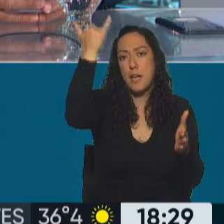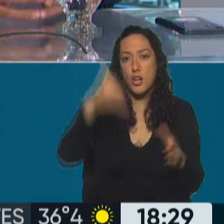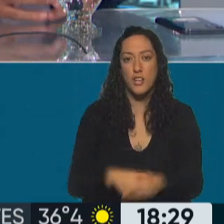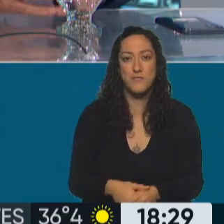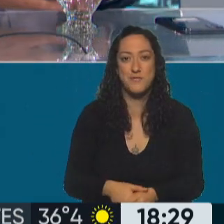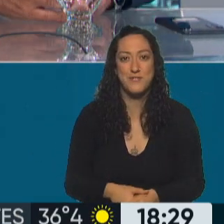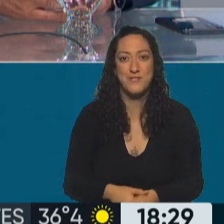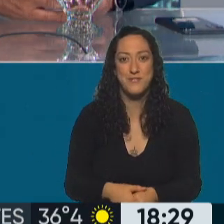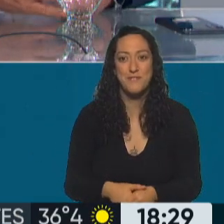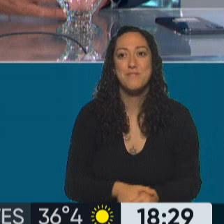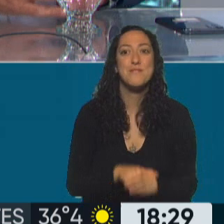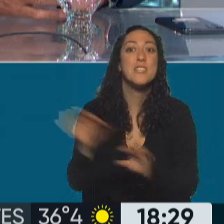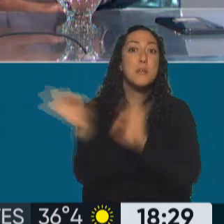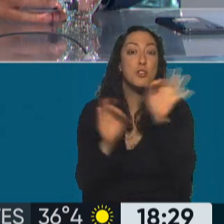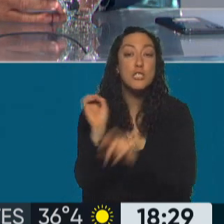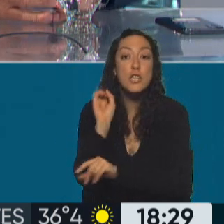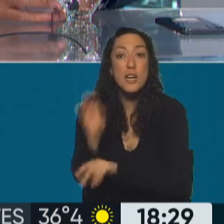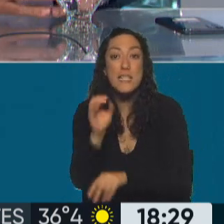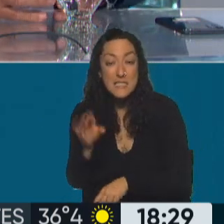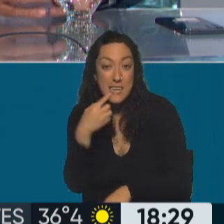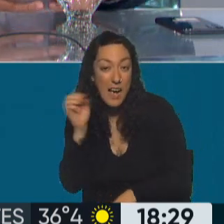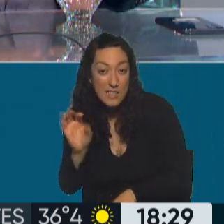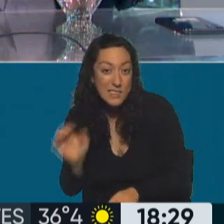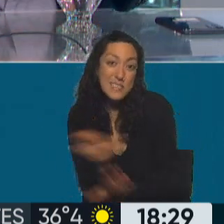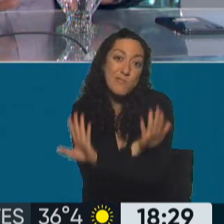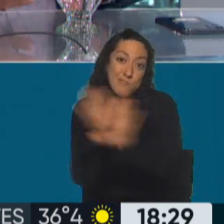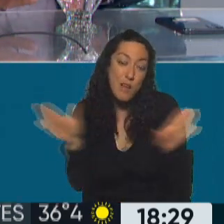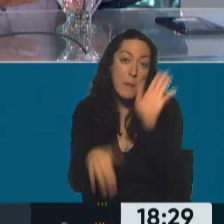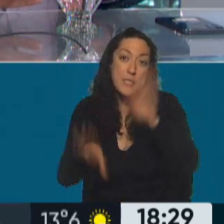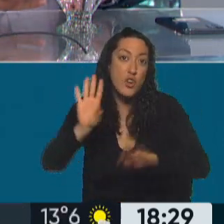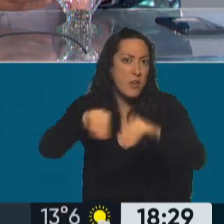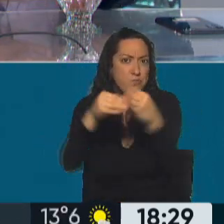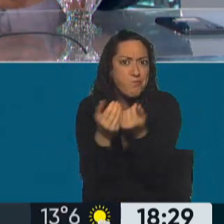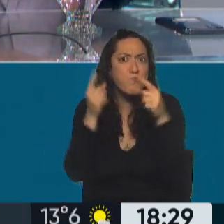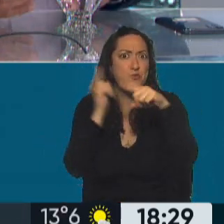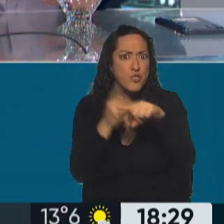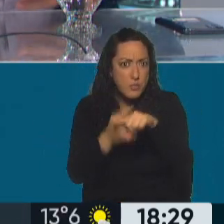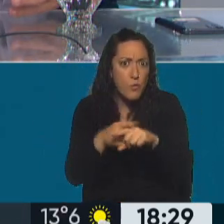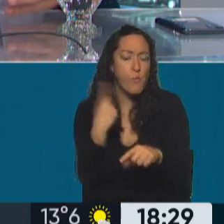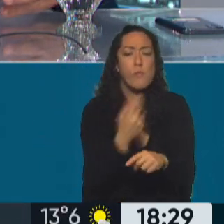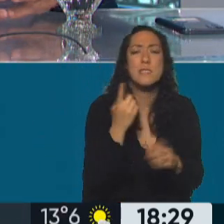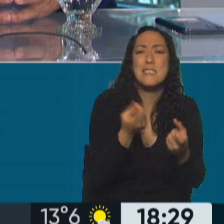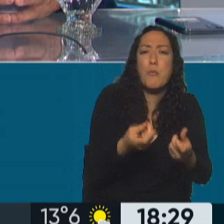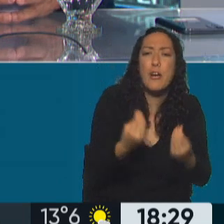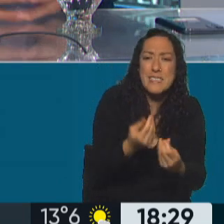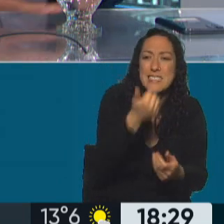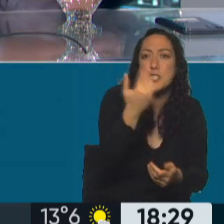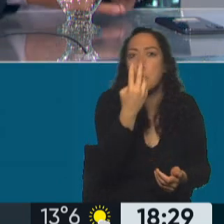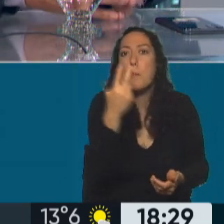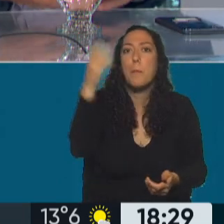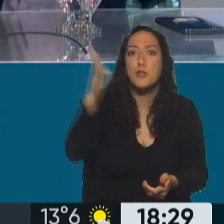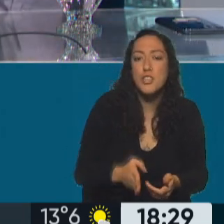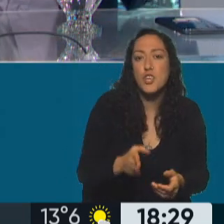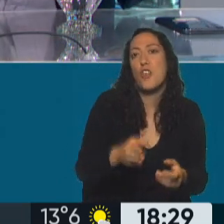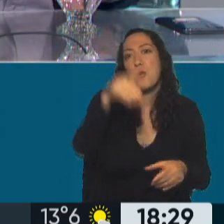de criticar ese proyecto y ese plan que nos dio resultados, claro, a la gran mayoría, nosotros necesitaríamos tener un 62% de los votos